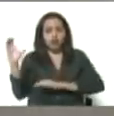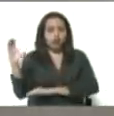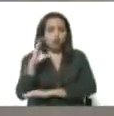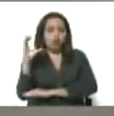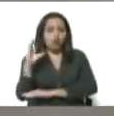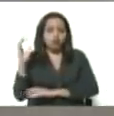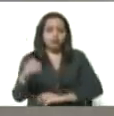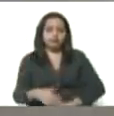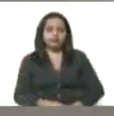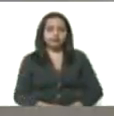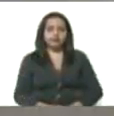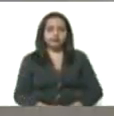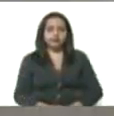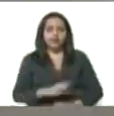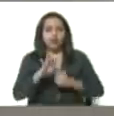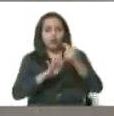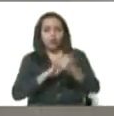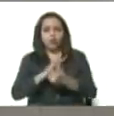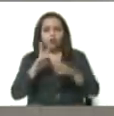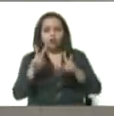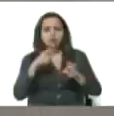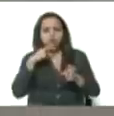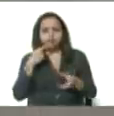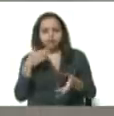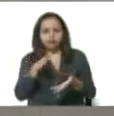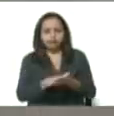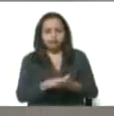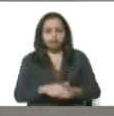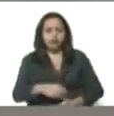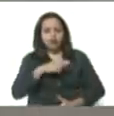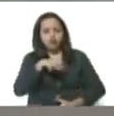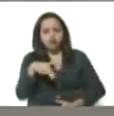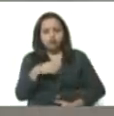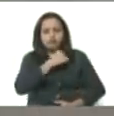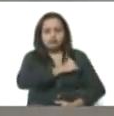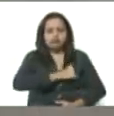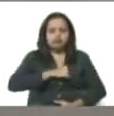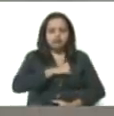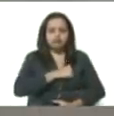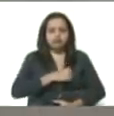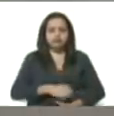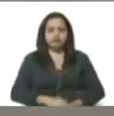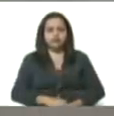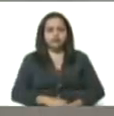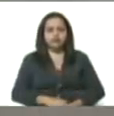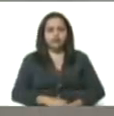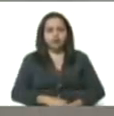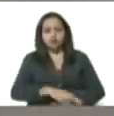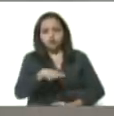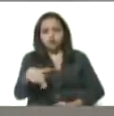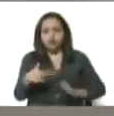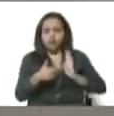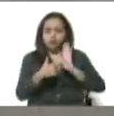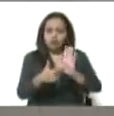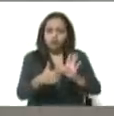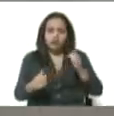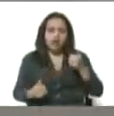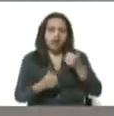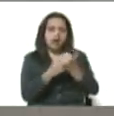Colombia. 4 nuevos fallecidos. Nuestras condolencias, nuestras expresiones de